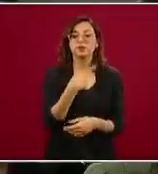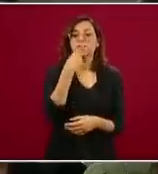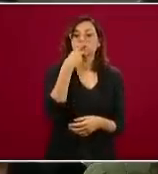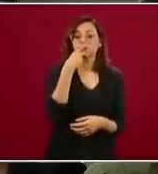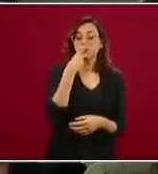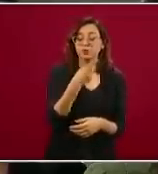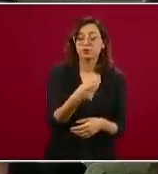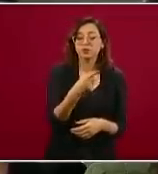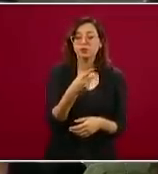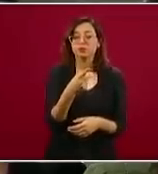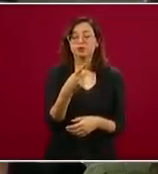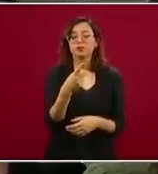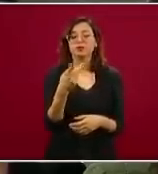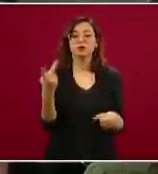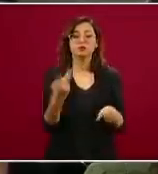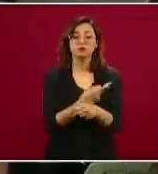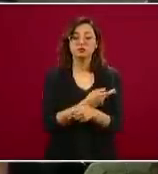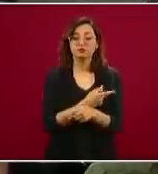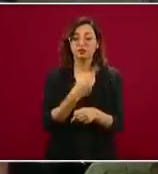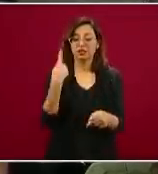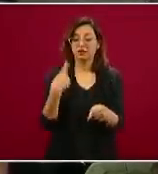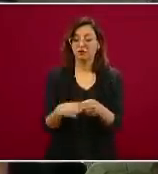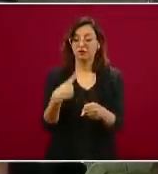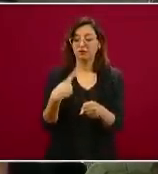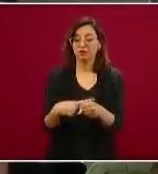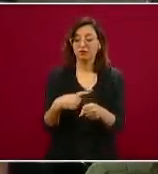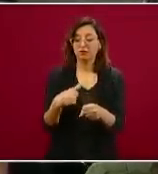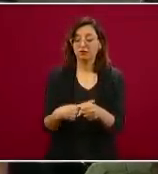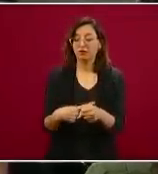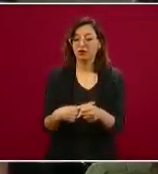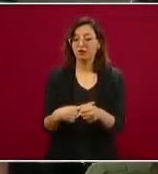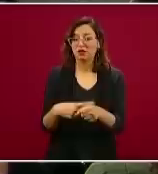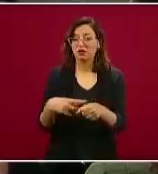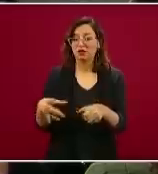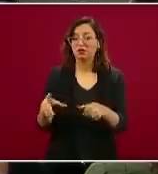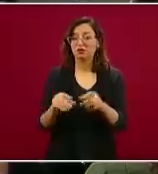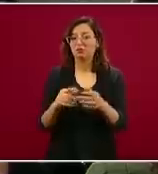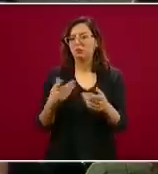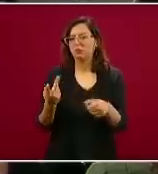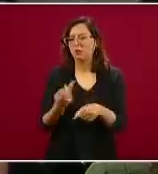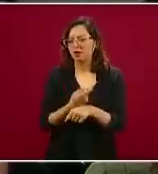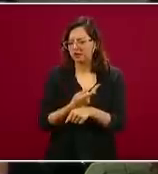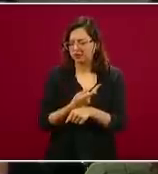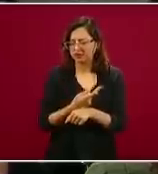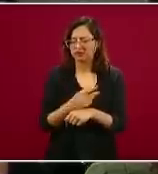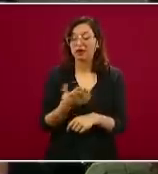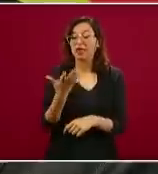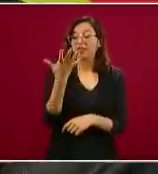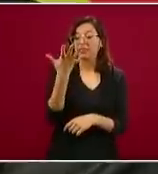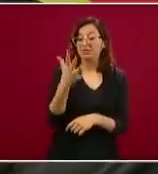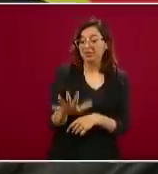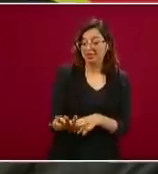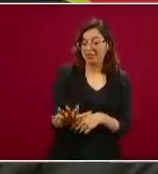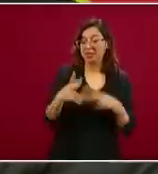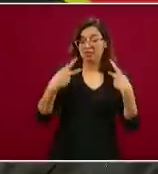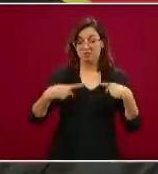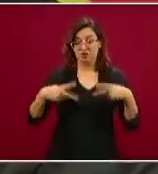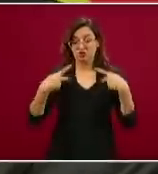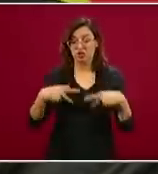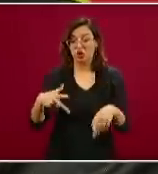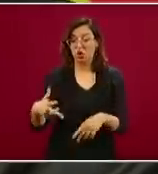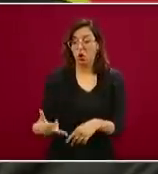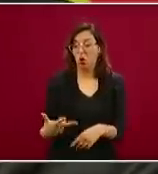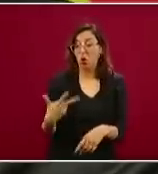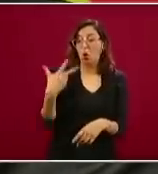distribución del comportamiento de esta enfermedad en la población es la siguiente: 8 de cada 10, 80%, van